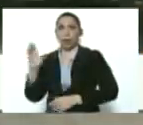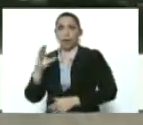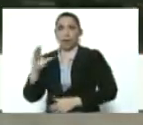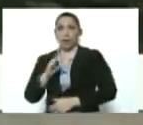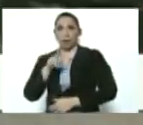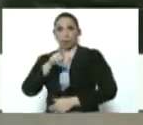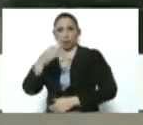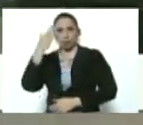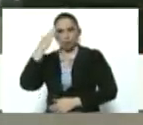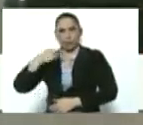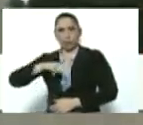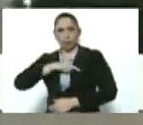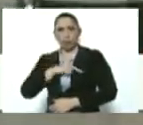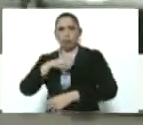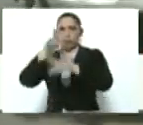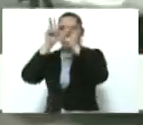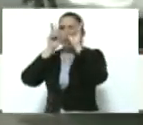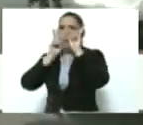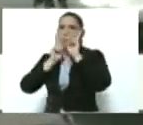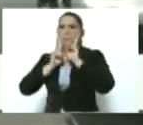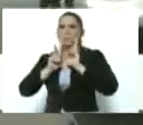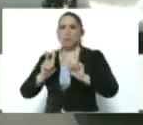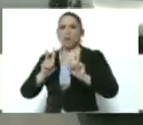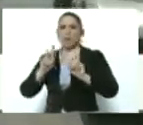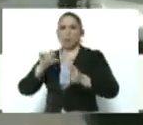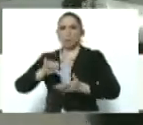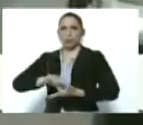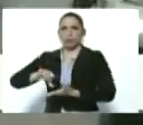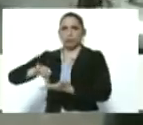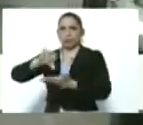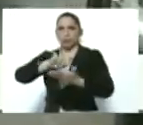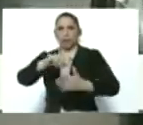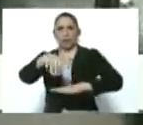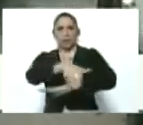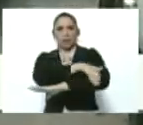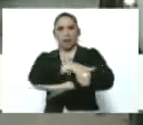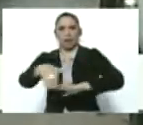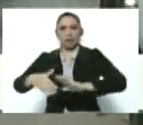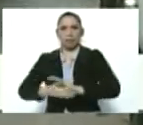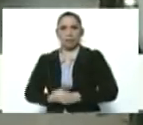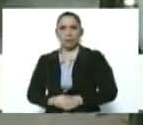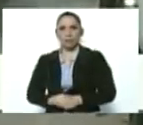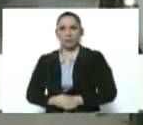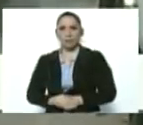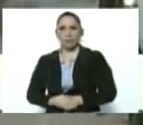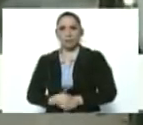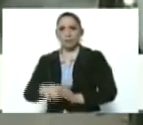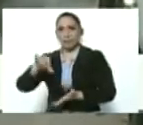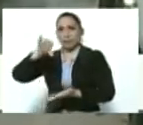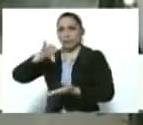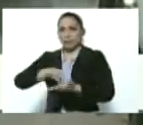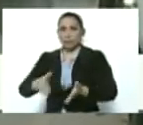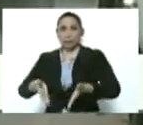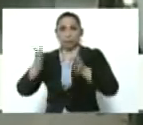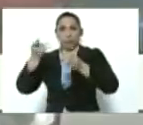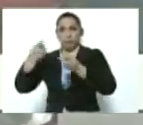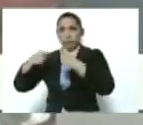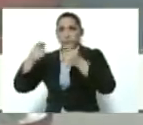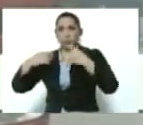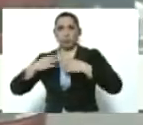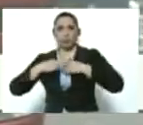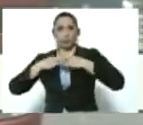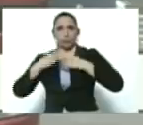saben andamos en esto desinfectando las ciudades las calles de los los centros comerciales las escuelas